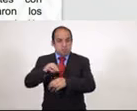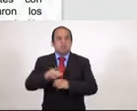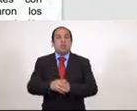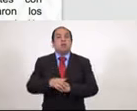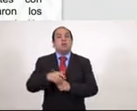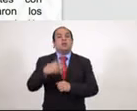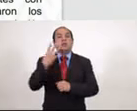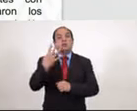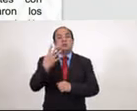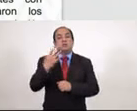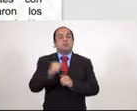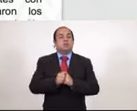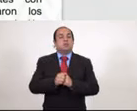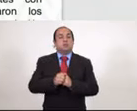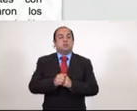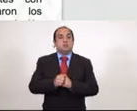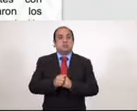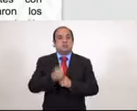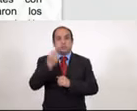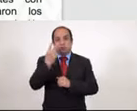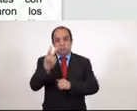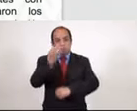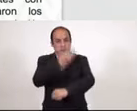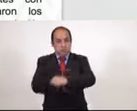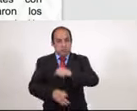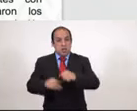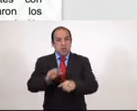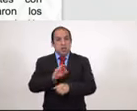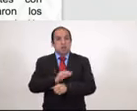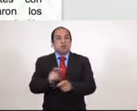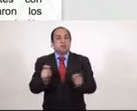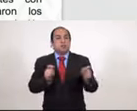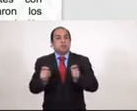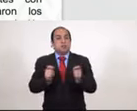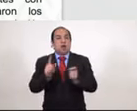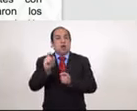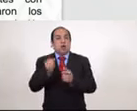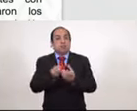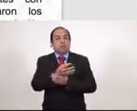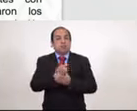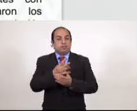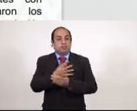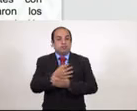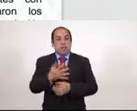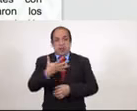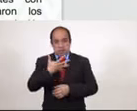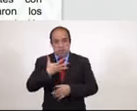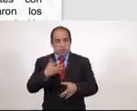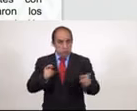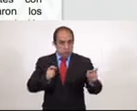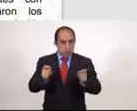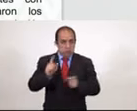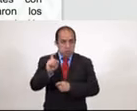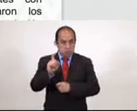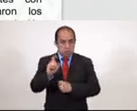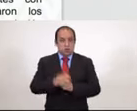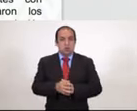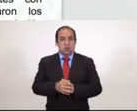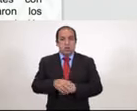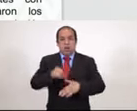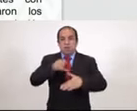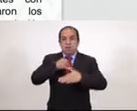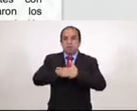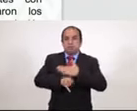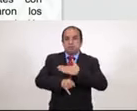se logró controlar la salida del agua. Bajo condiciones ya controladas, se profundizó la